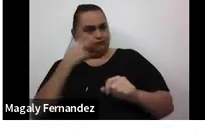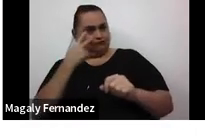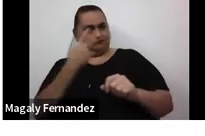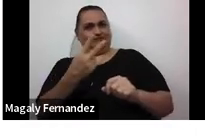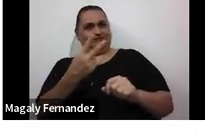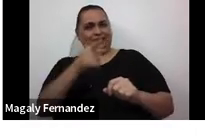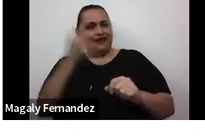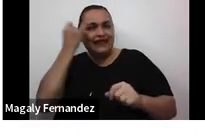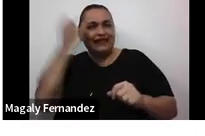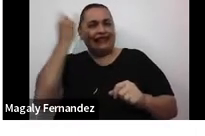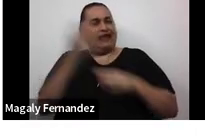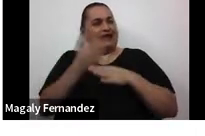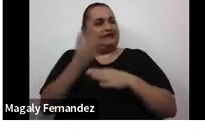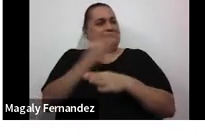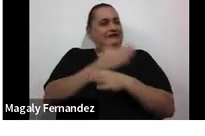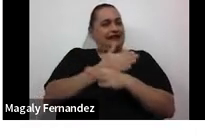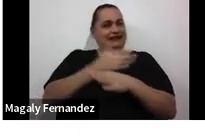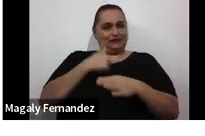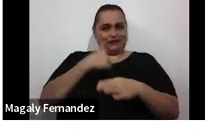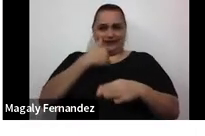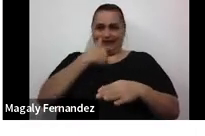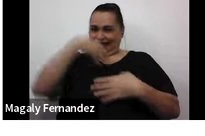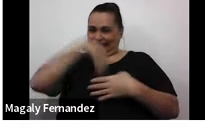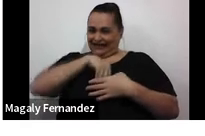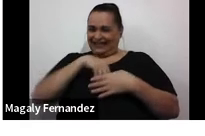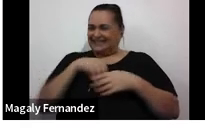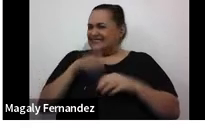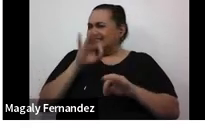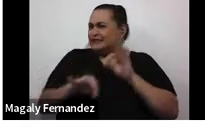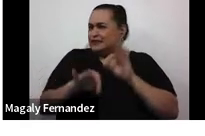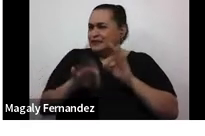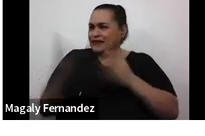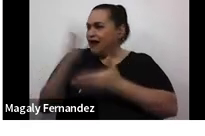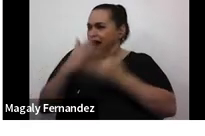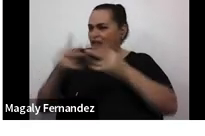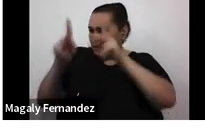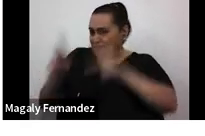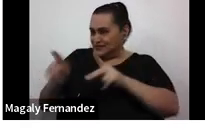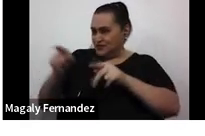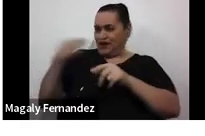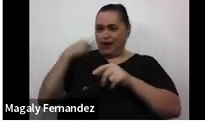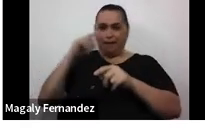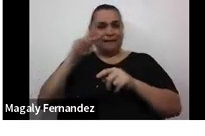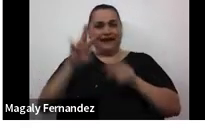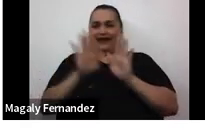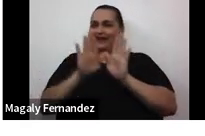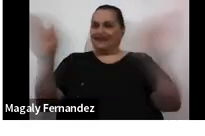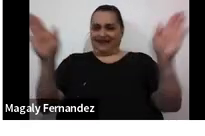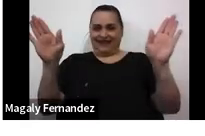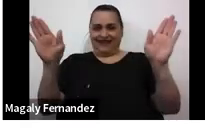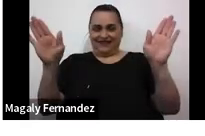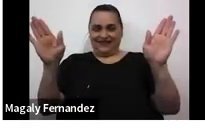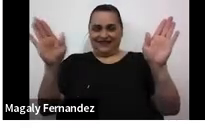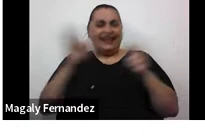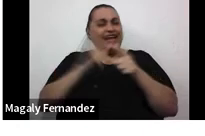esas ideas preconcebidas y simplificadas verdad sobre algo o alguien que se hacen generalizadas Y